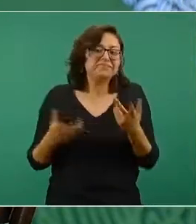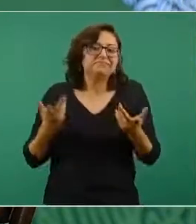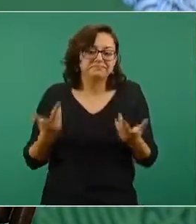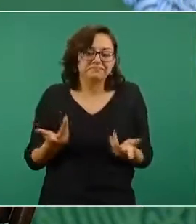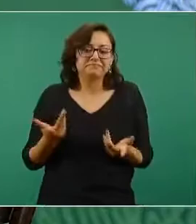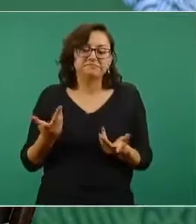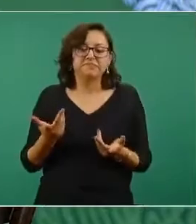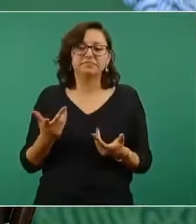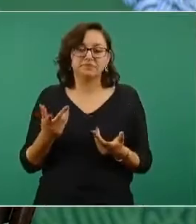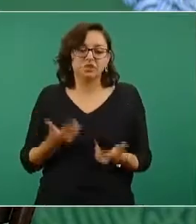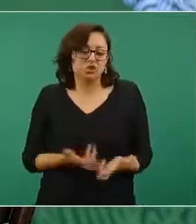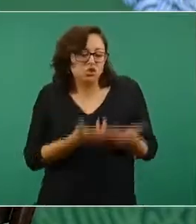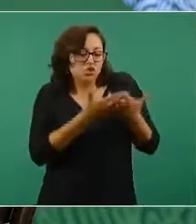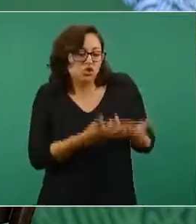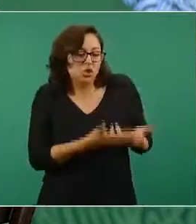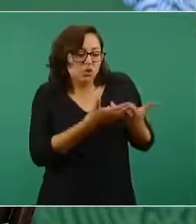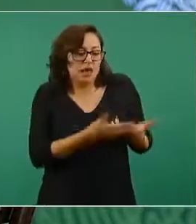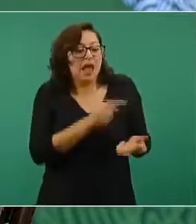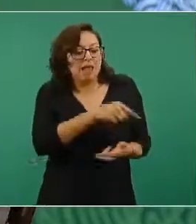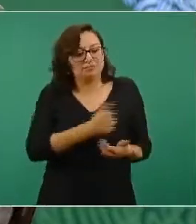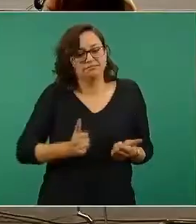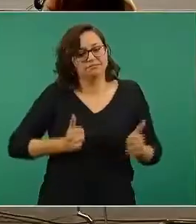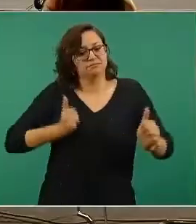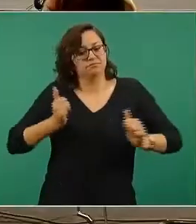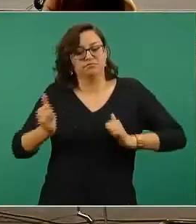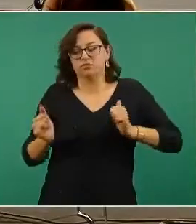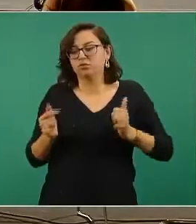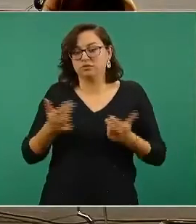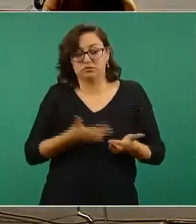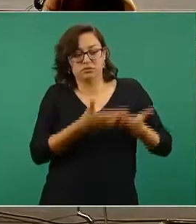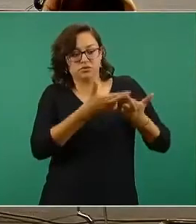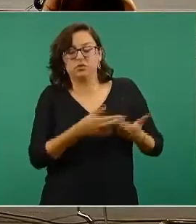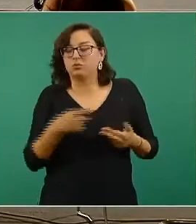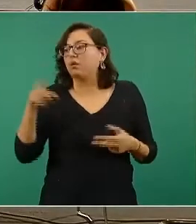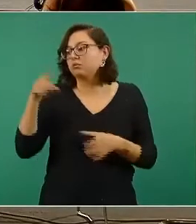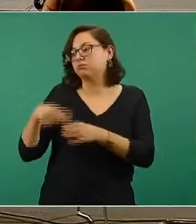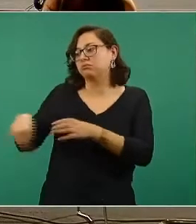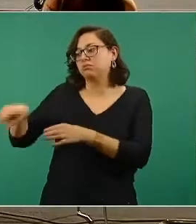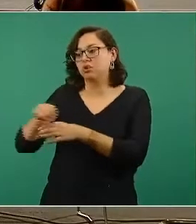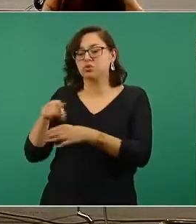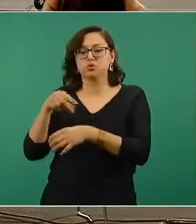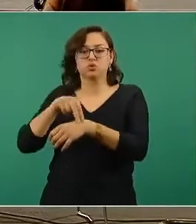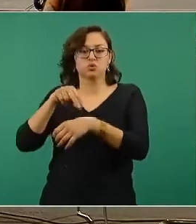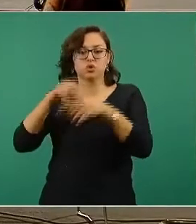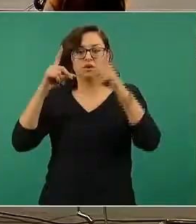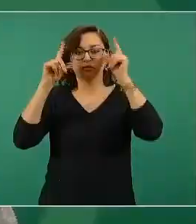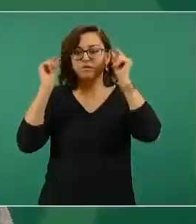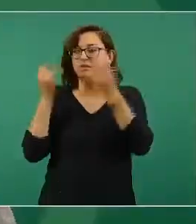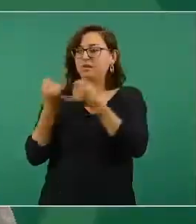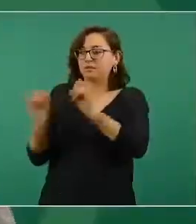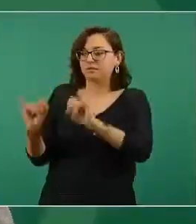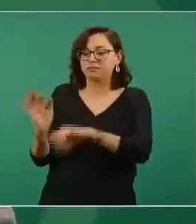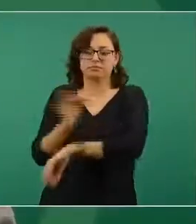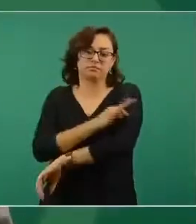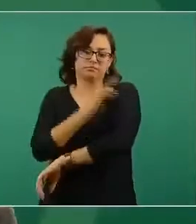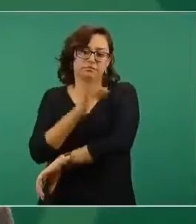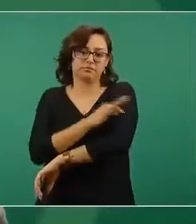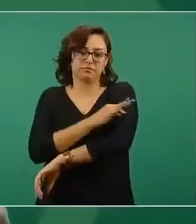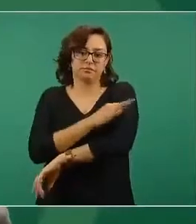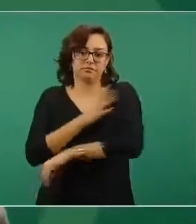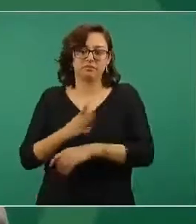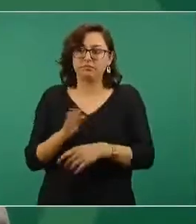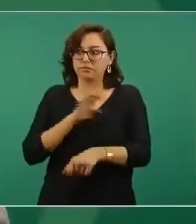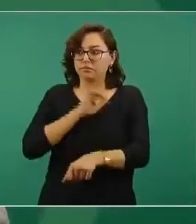se puede incluir en estas mismas estrategias de vacunación sin necesidad, dependiendo del grupo, de abrir